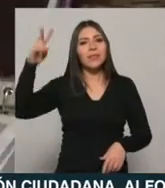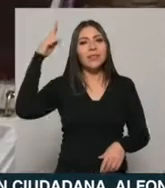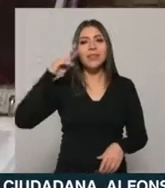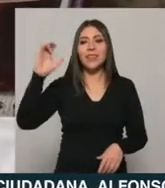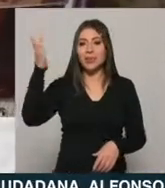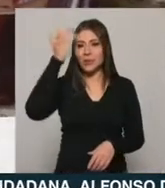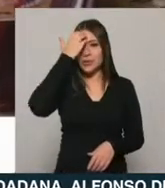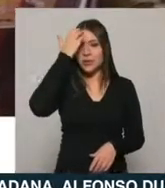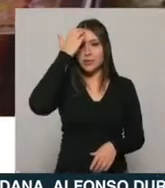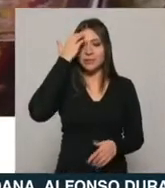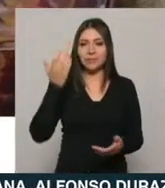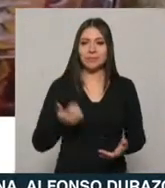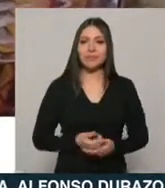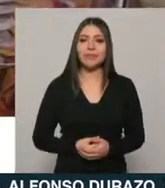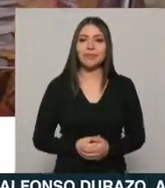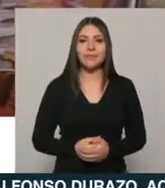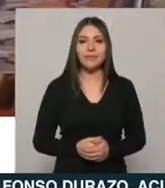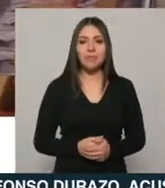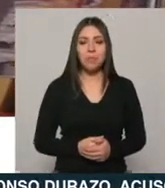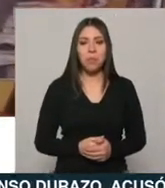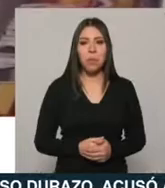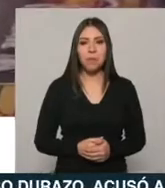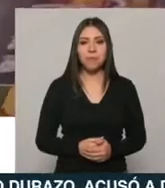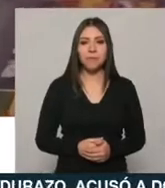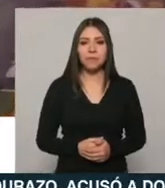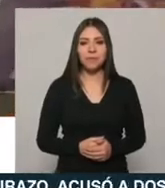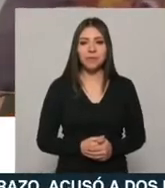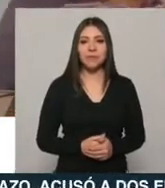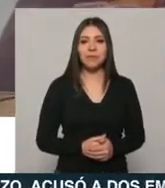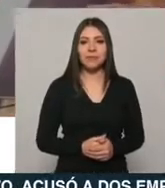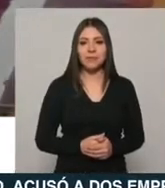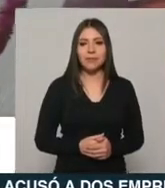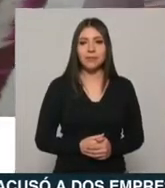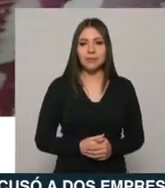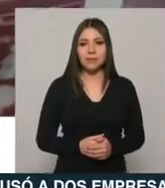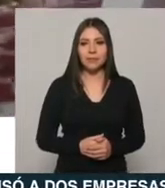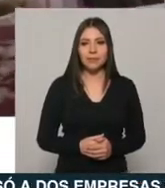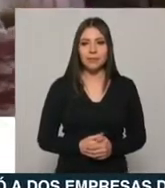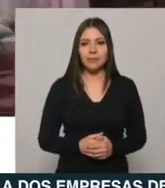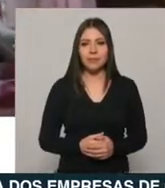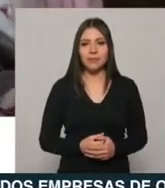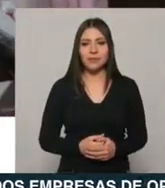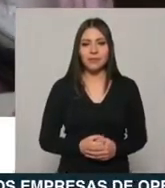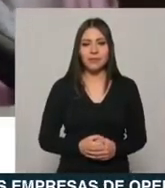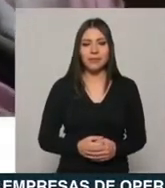conocer. Con imágenes de Andrés Brito, Iraíz Morquecho, 21 Noticias.